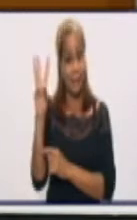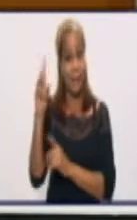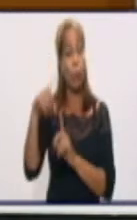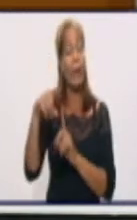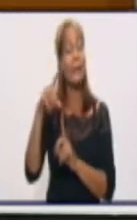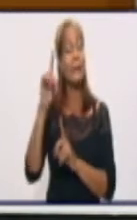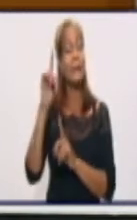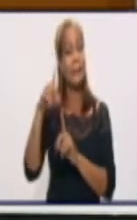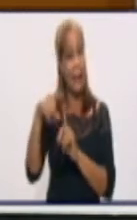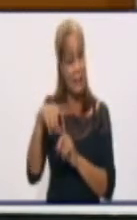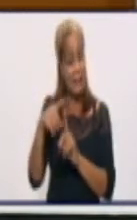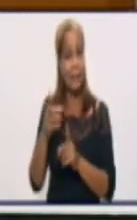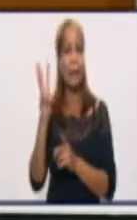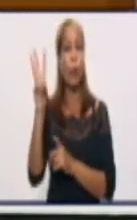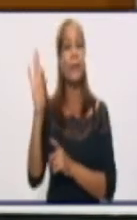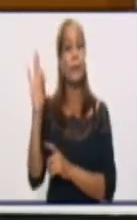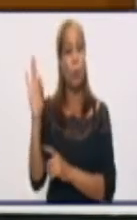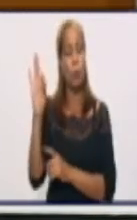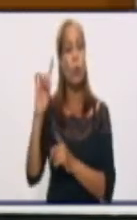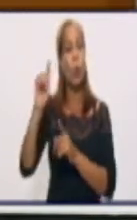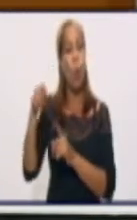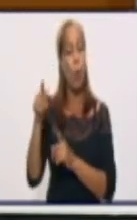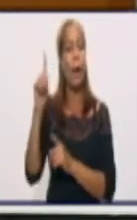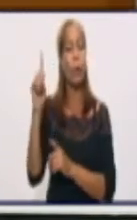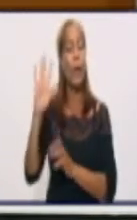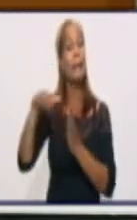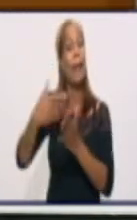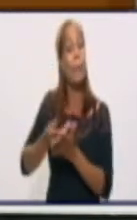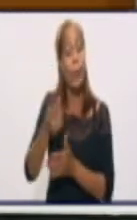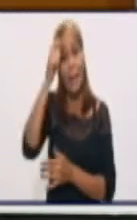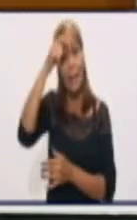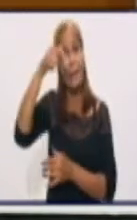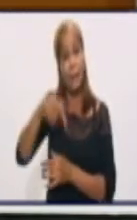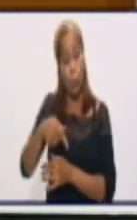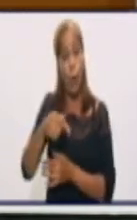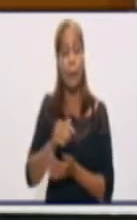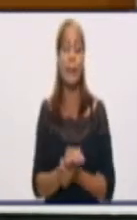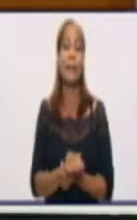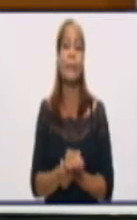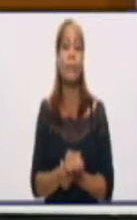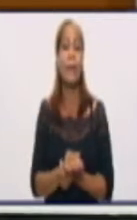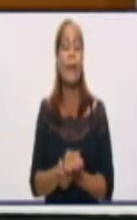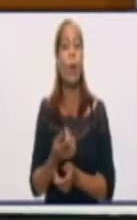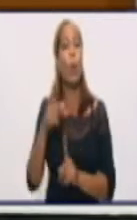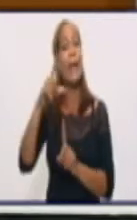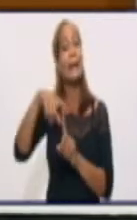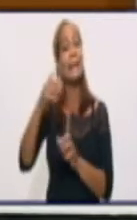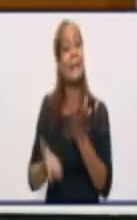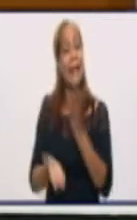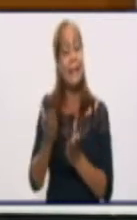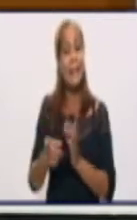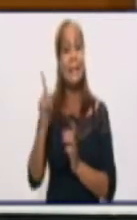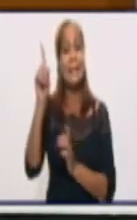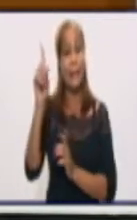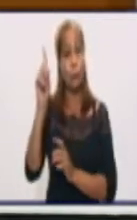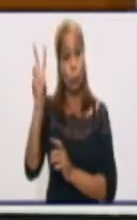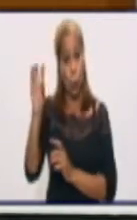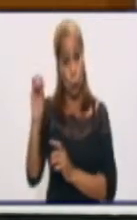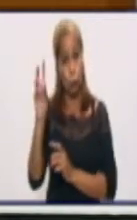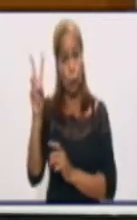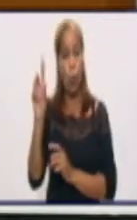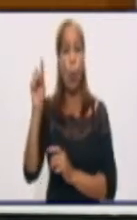198,1, seguido de Jiguaní con 97 casos en los últimos 15 días y una tasa de 162,4,